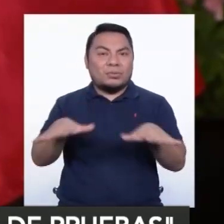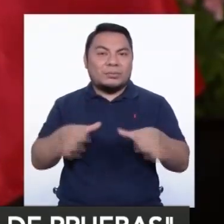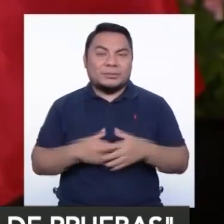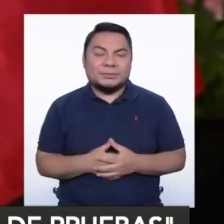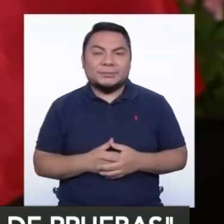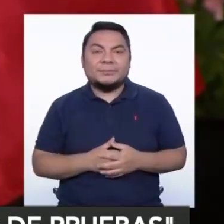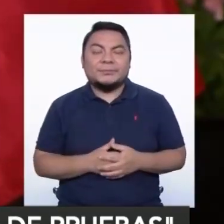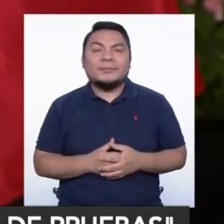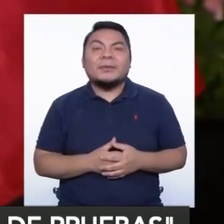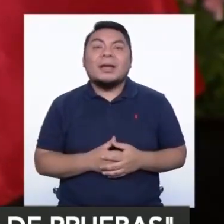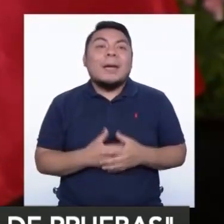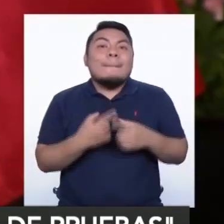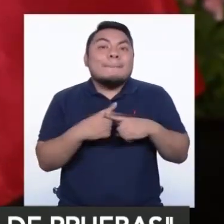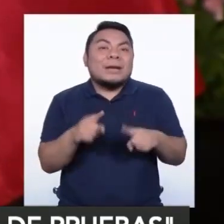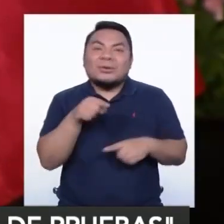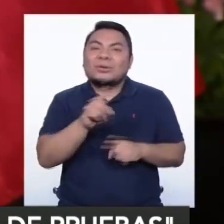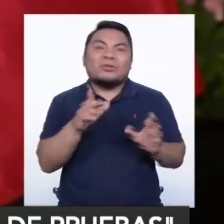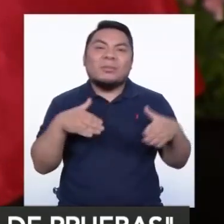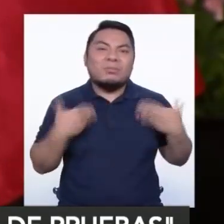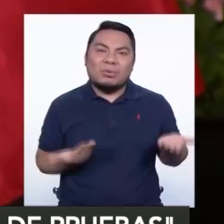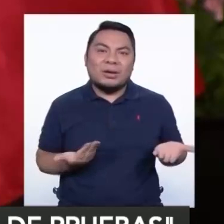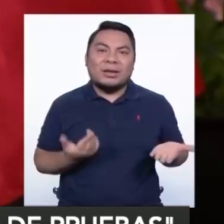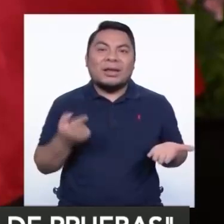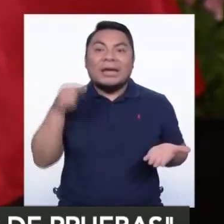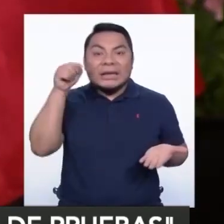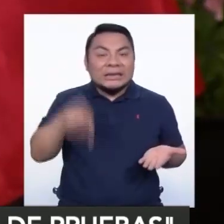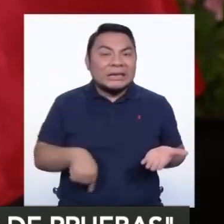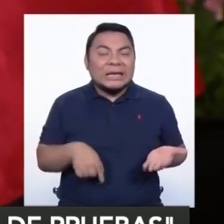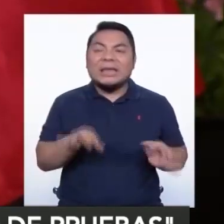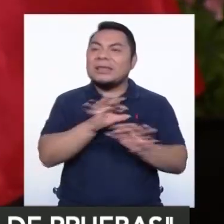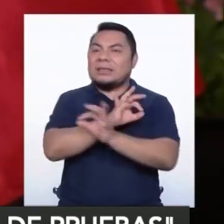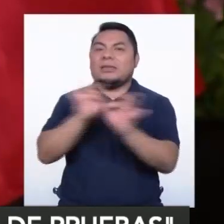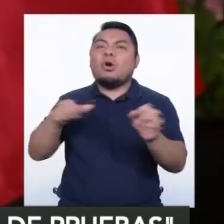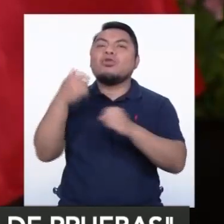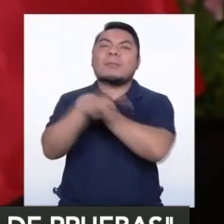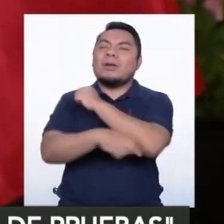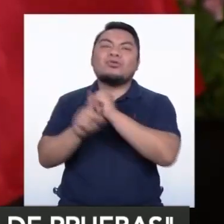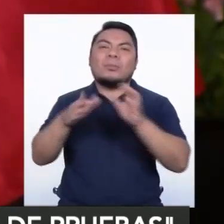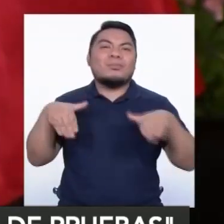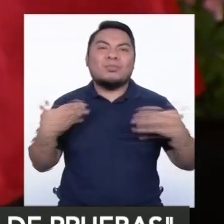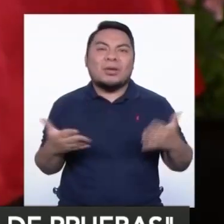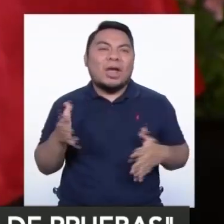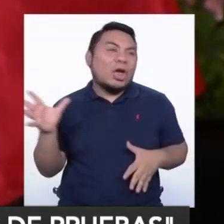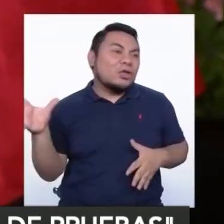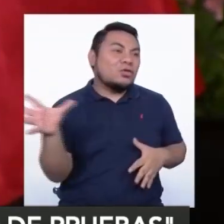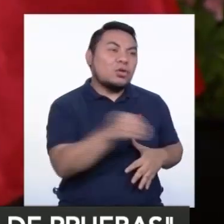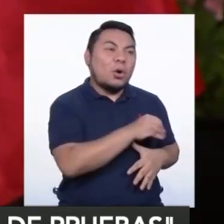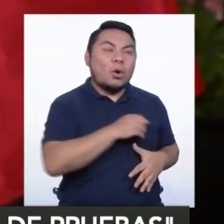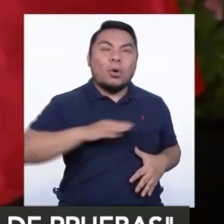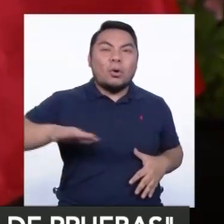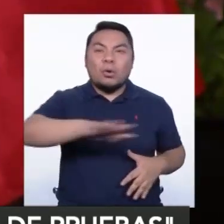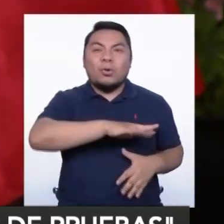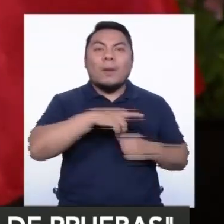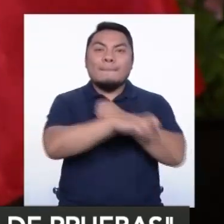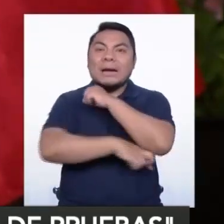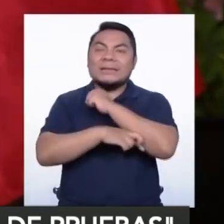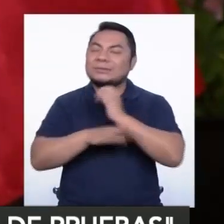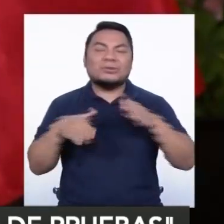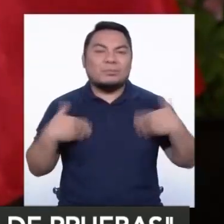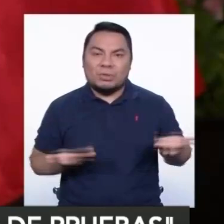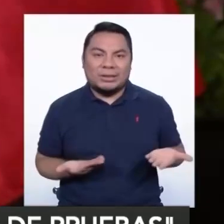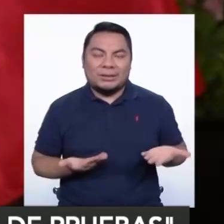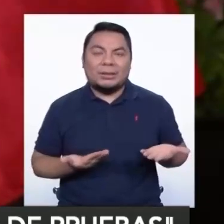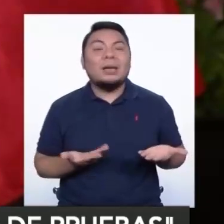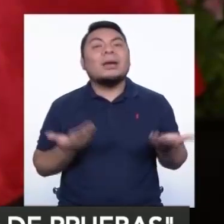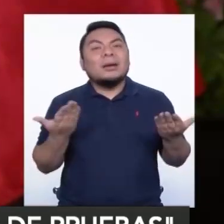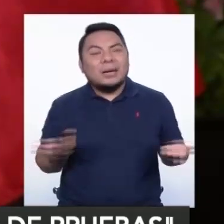COVID-19. Eso no se puede hacer, ni aquí ni en ningún país del mundo es factible hacerlo. Entonces hay que hacer muestras. La